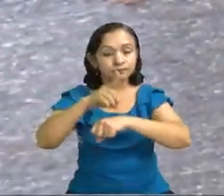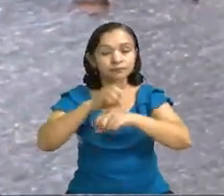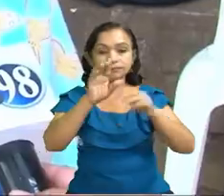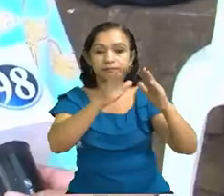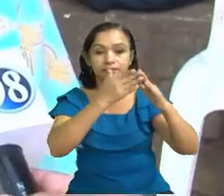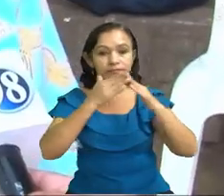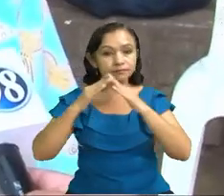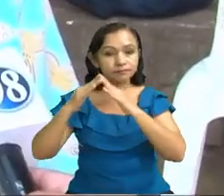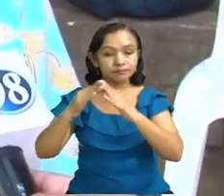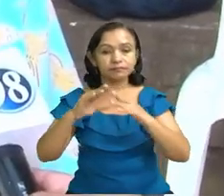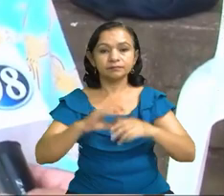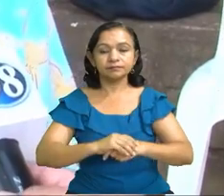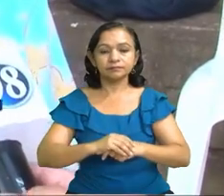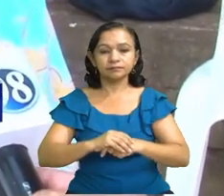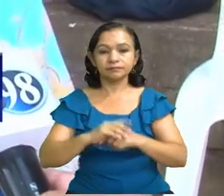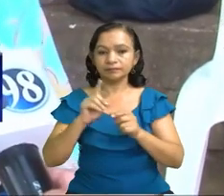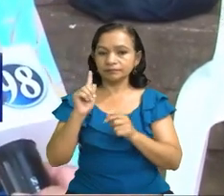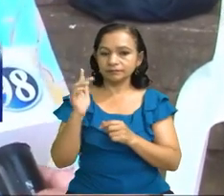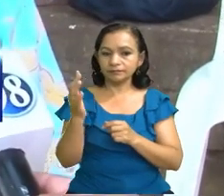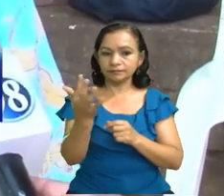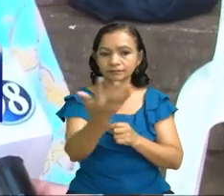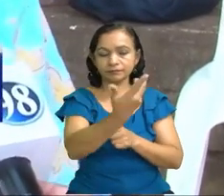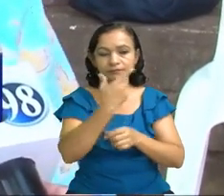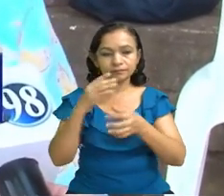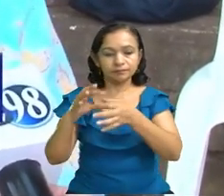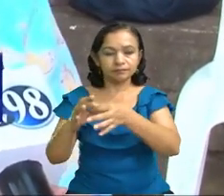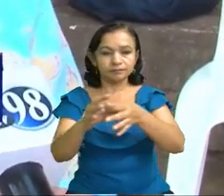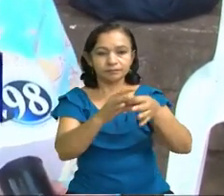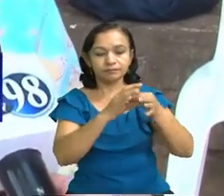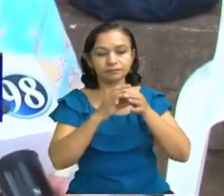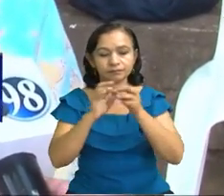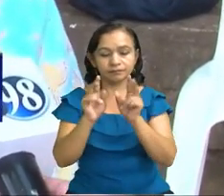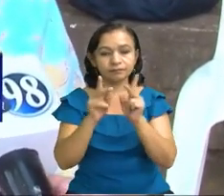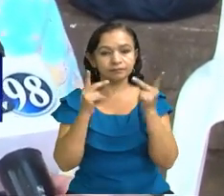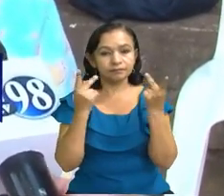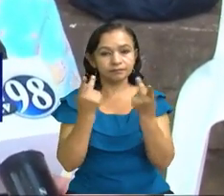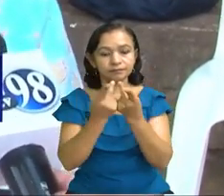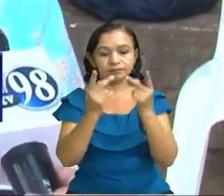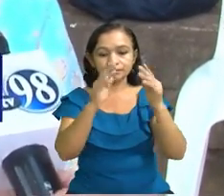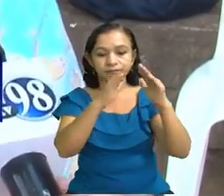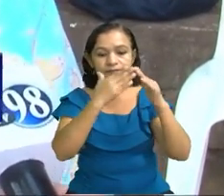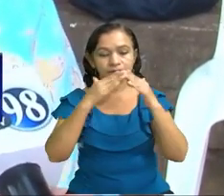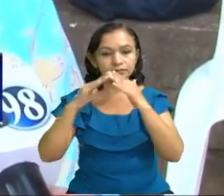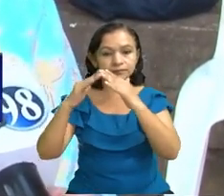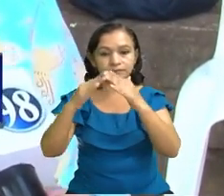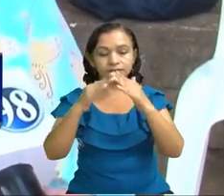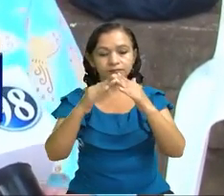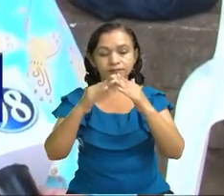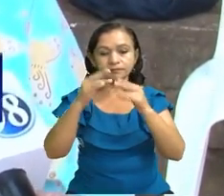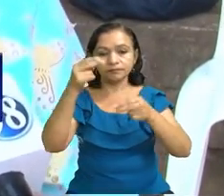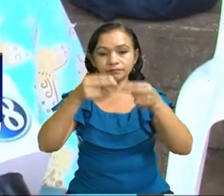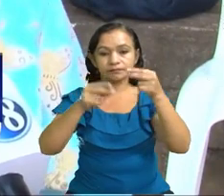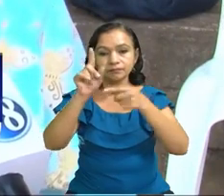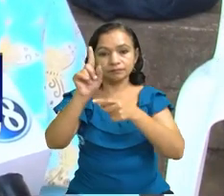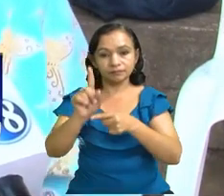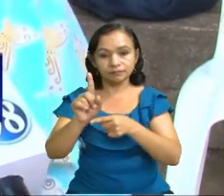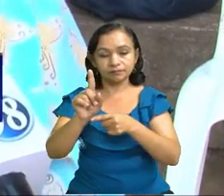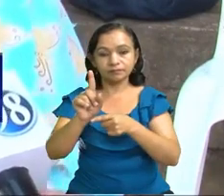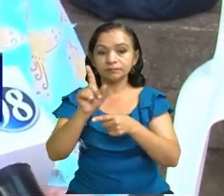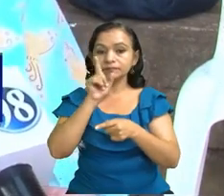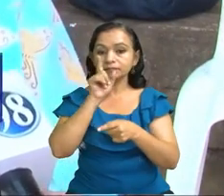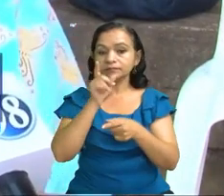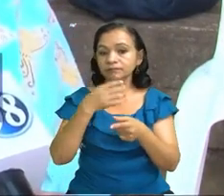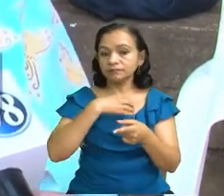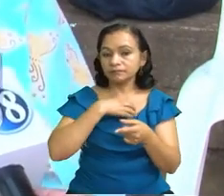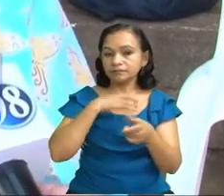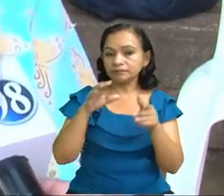barrios. Nosotros nos acercamos un poco a la población en estos barrios que corresponden al Distrito 1, que es lo que nos toca a nosotros,